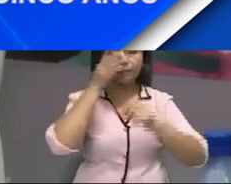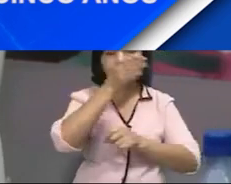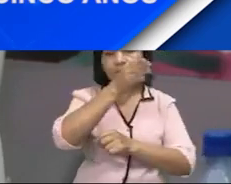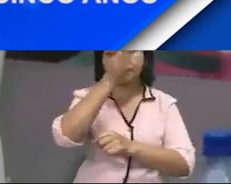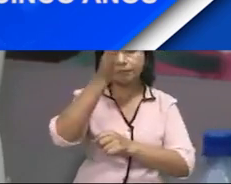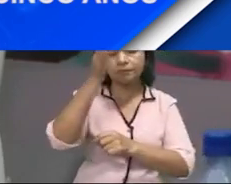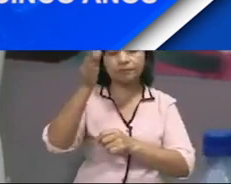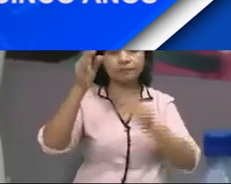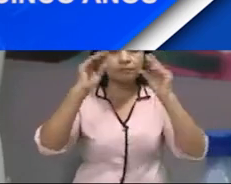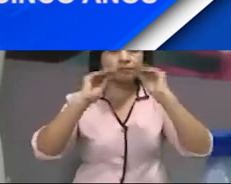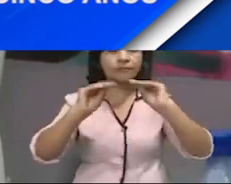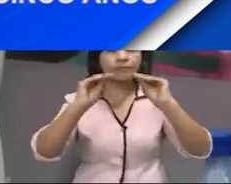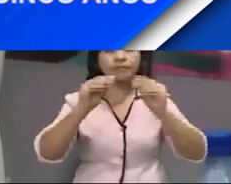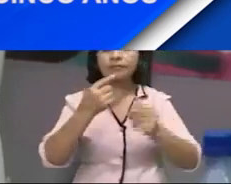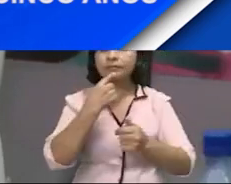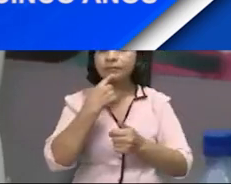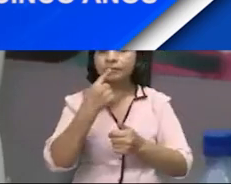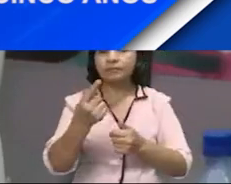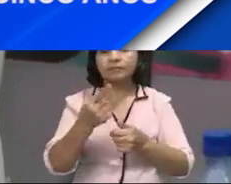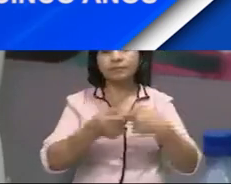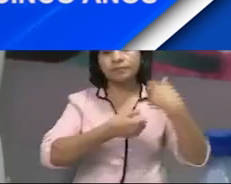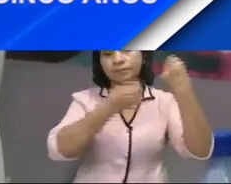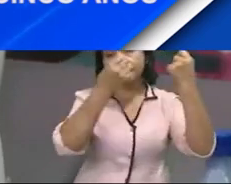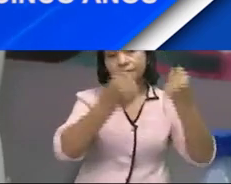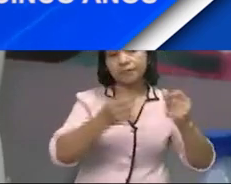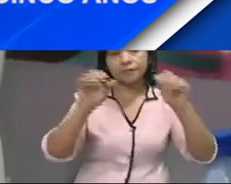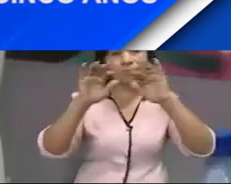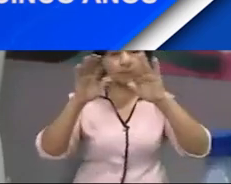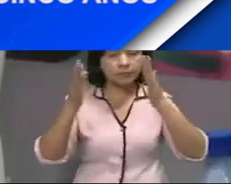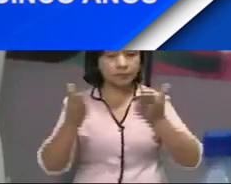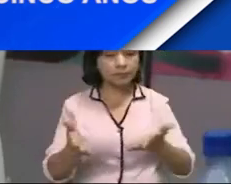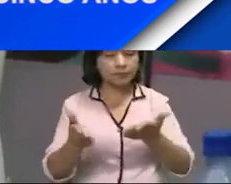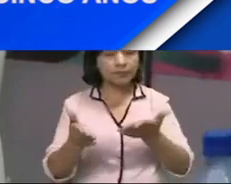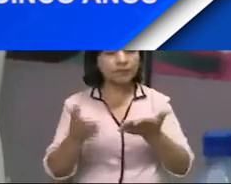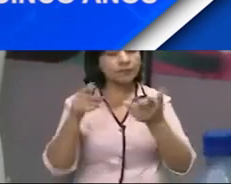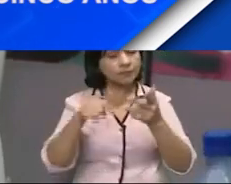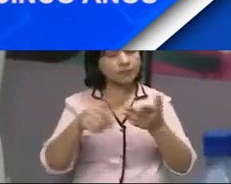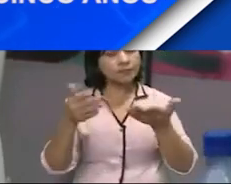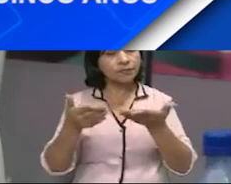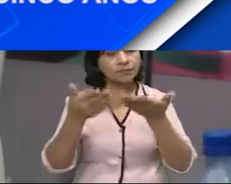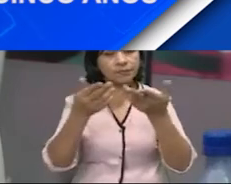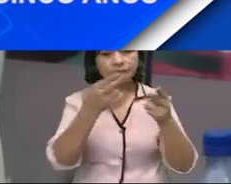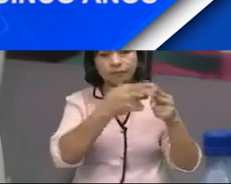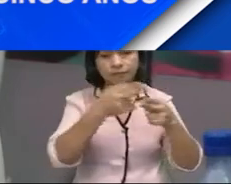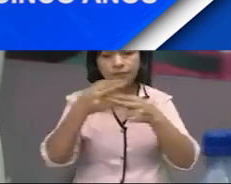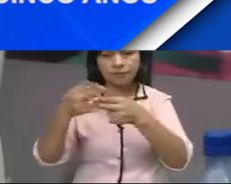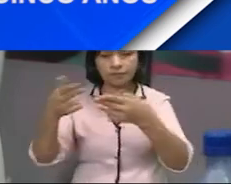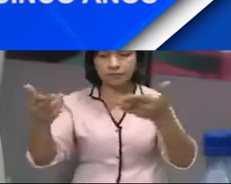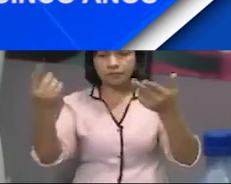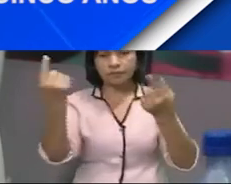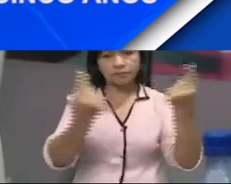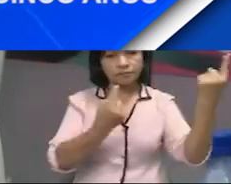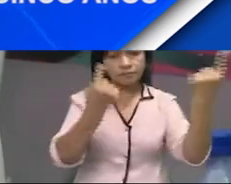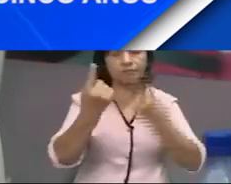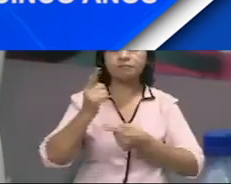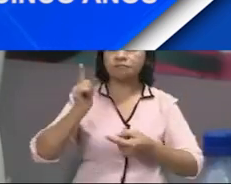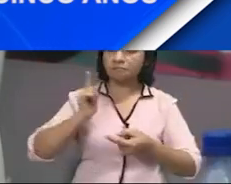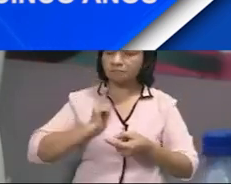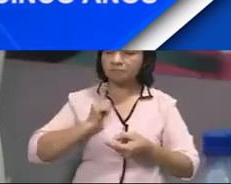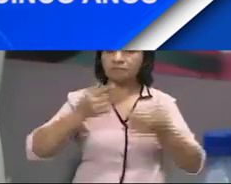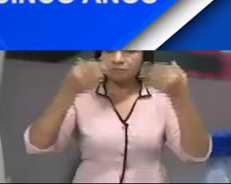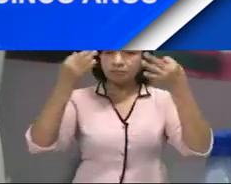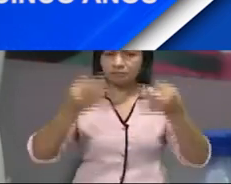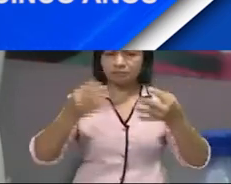educativa. Consideramos que los y las candidatos y candidatos presentados y presentadas cumplen con